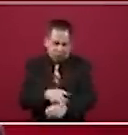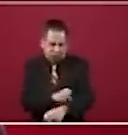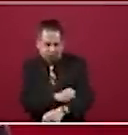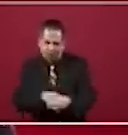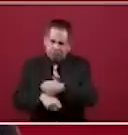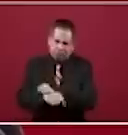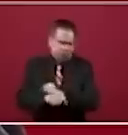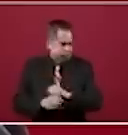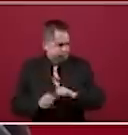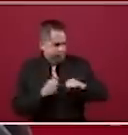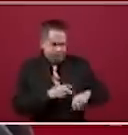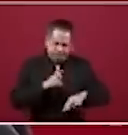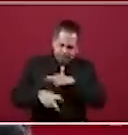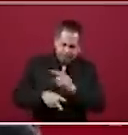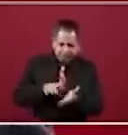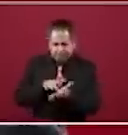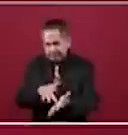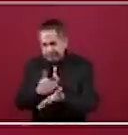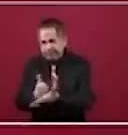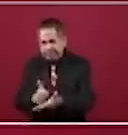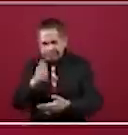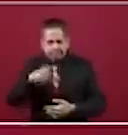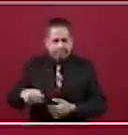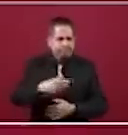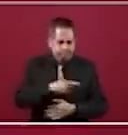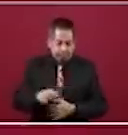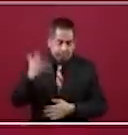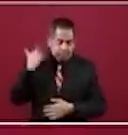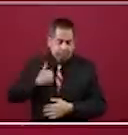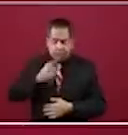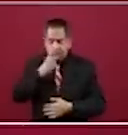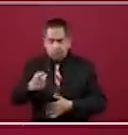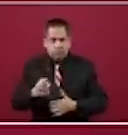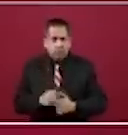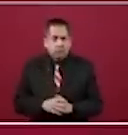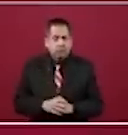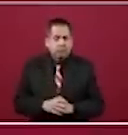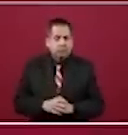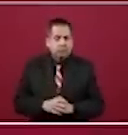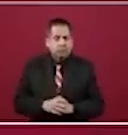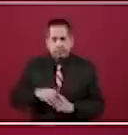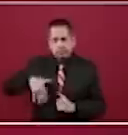a los pobres, a la gente humilde. Y dije también